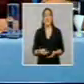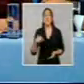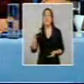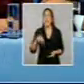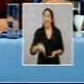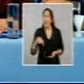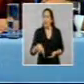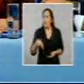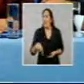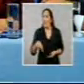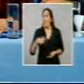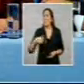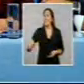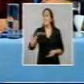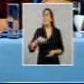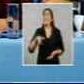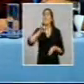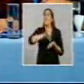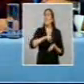Hoy desde aquí, Santa Rosa,